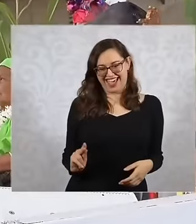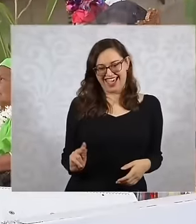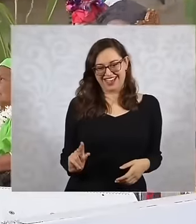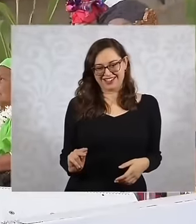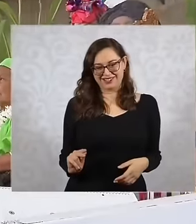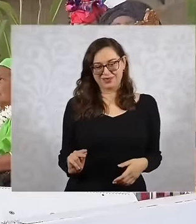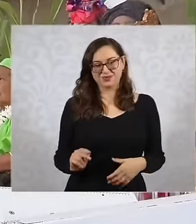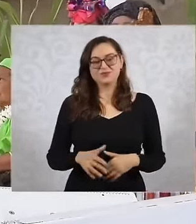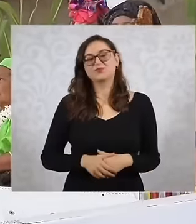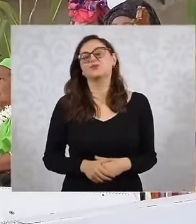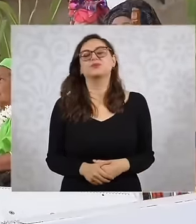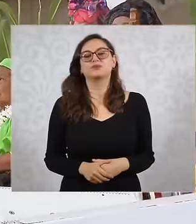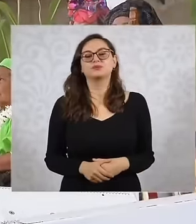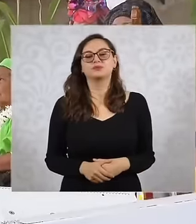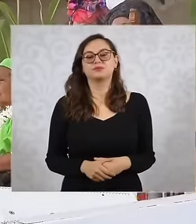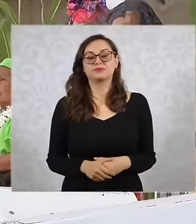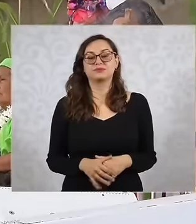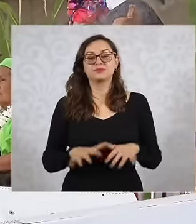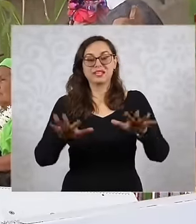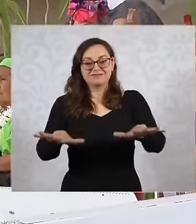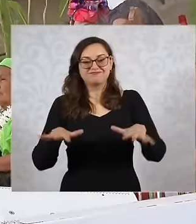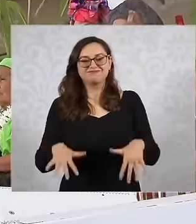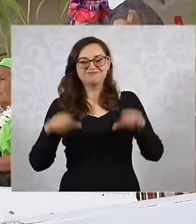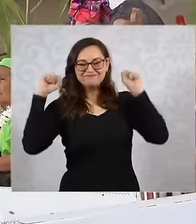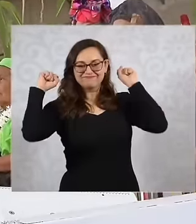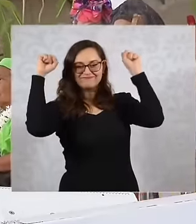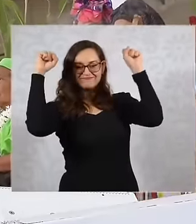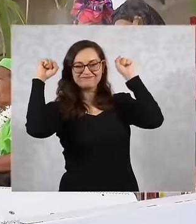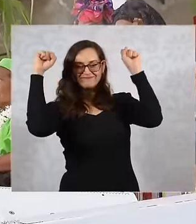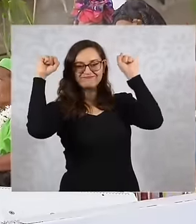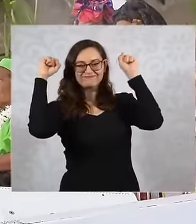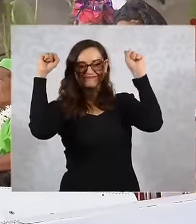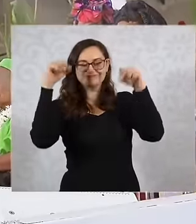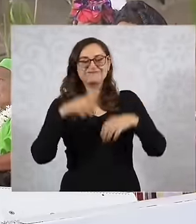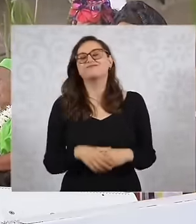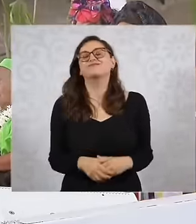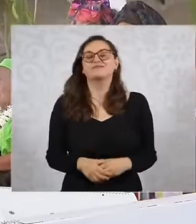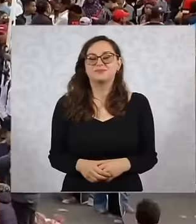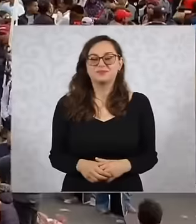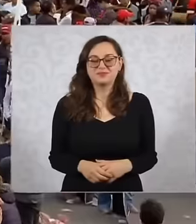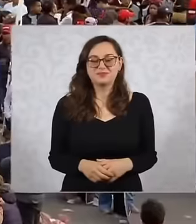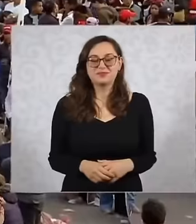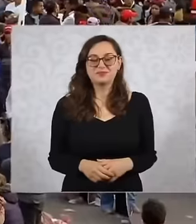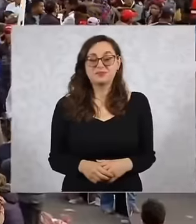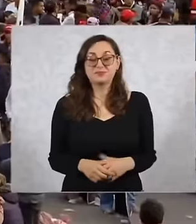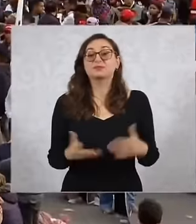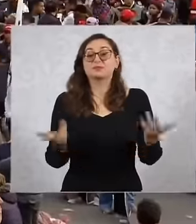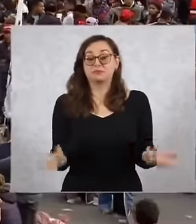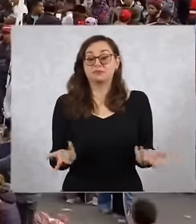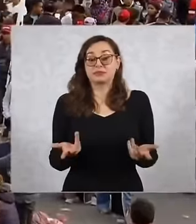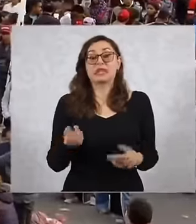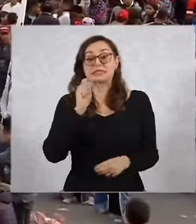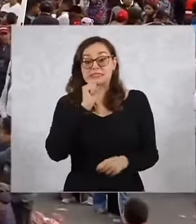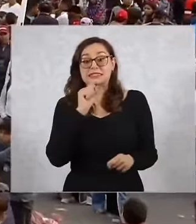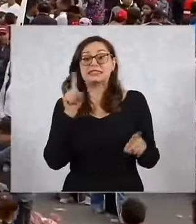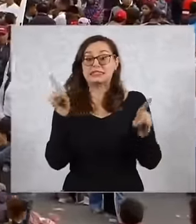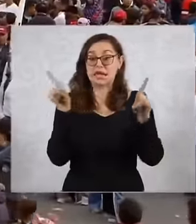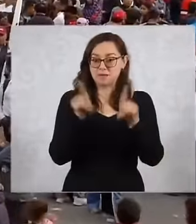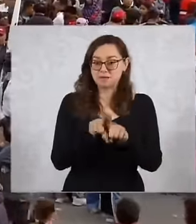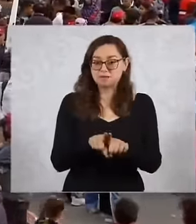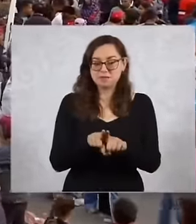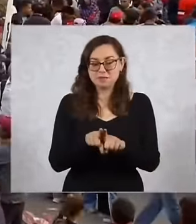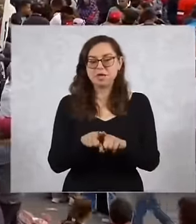¡Vamos! Vamos a fortalecer también la